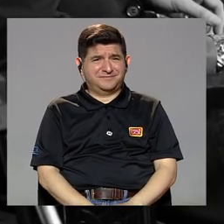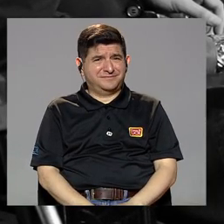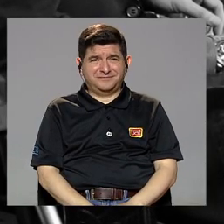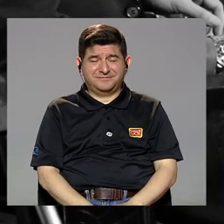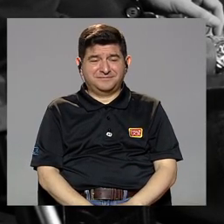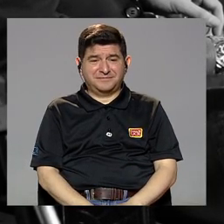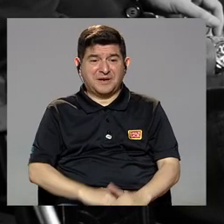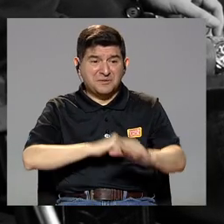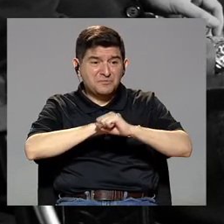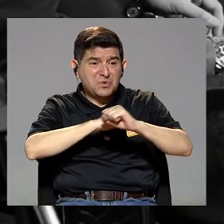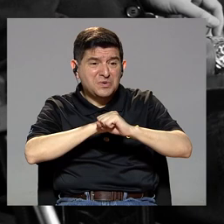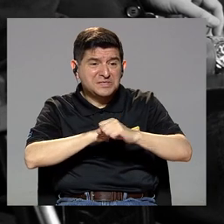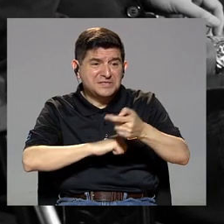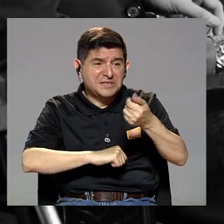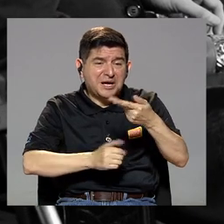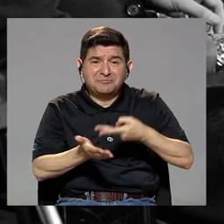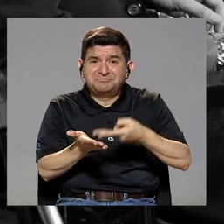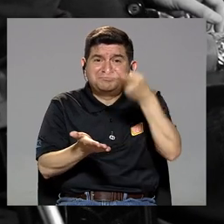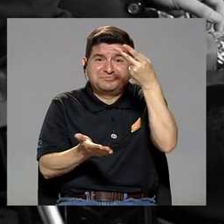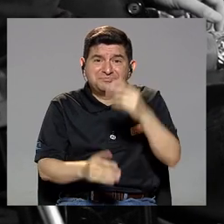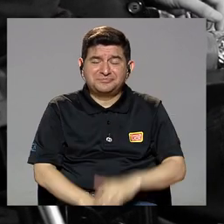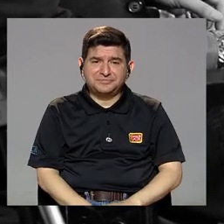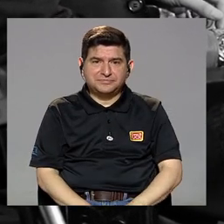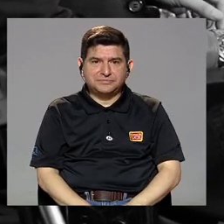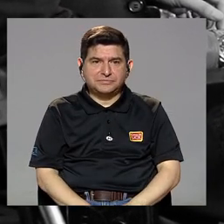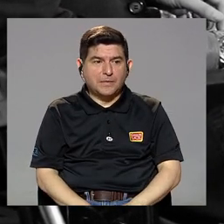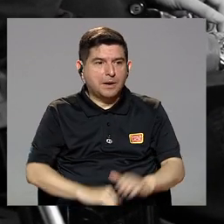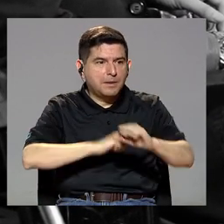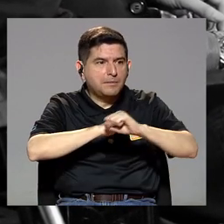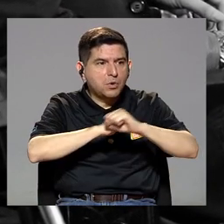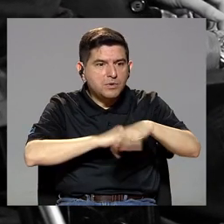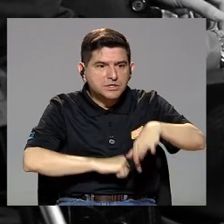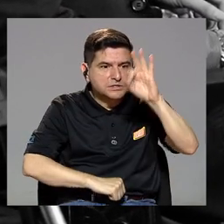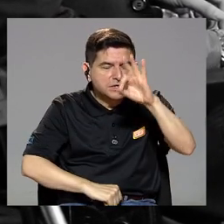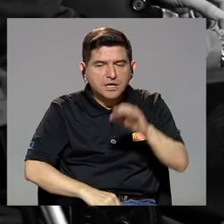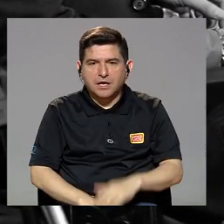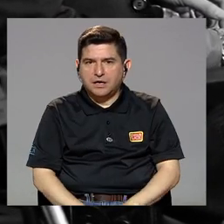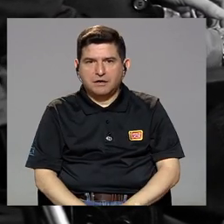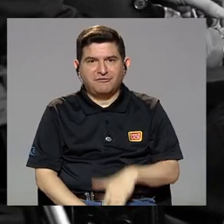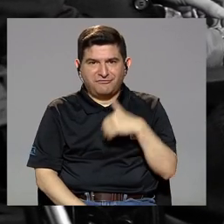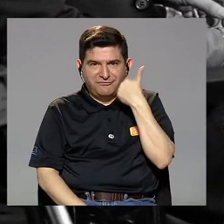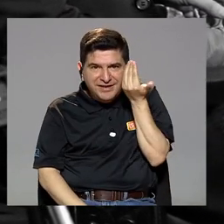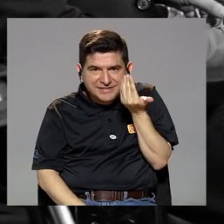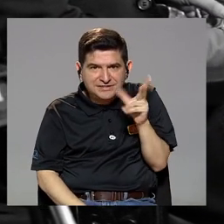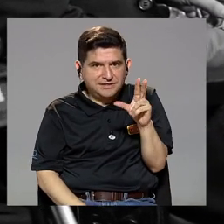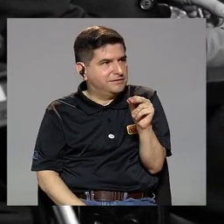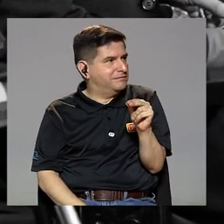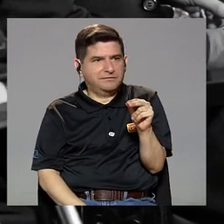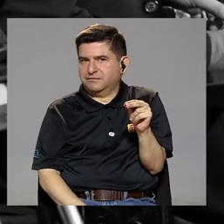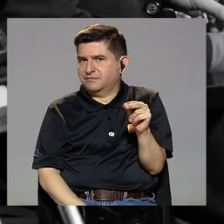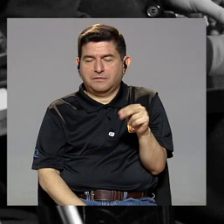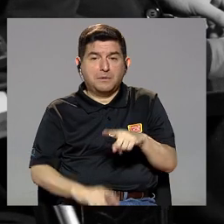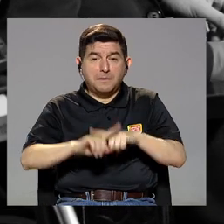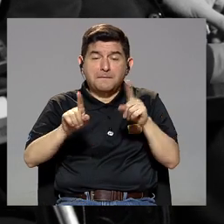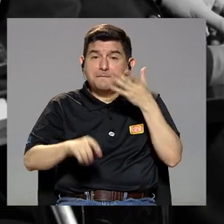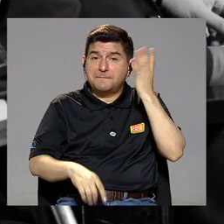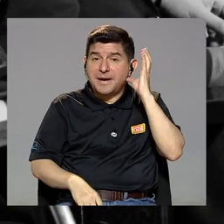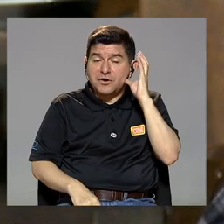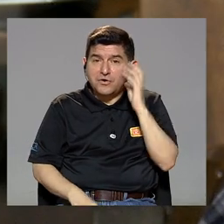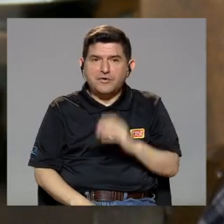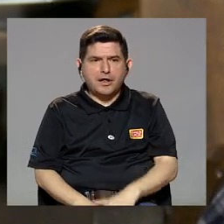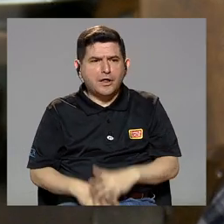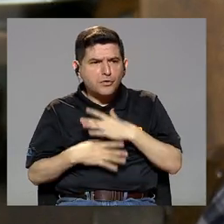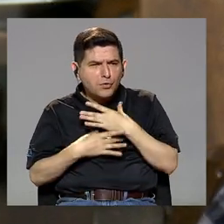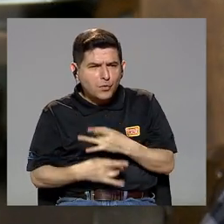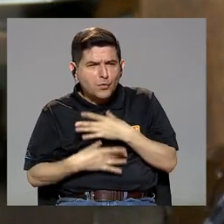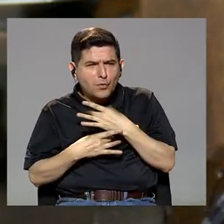cuñas costaba un poco conseguir propaganda no era tan tan fácil pero la radio apasionada